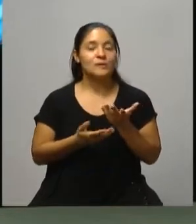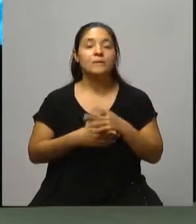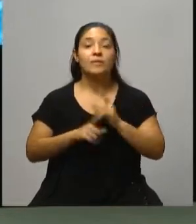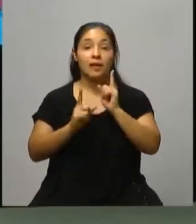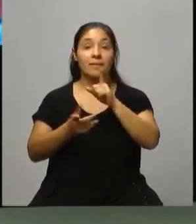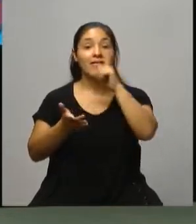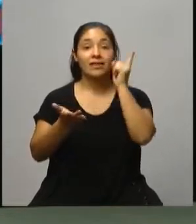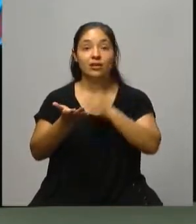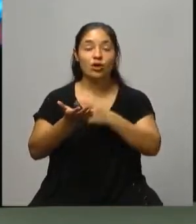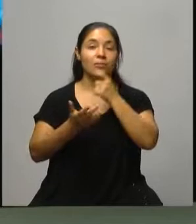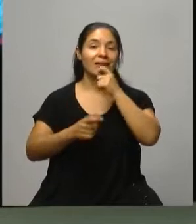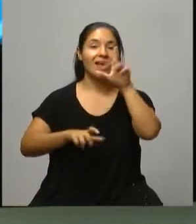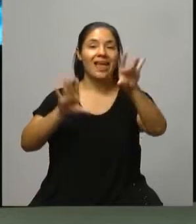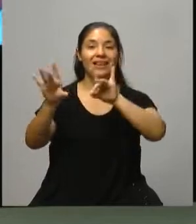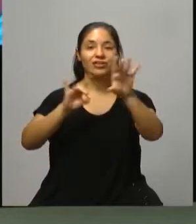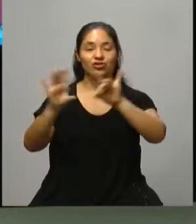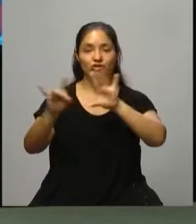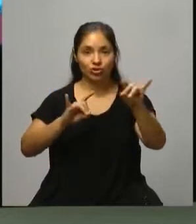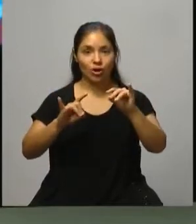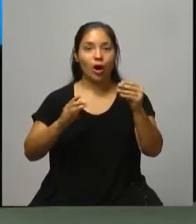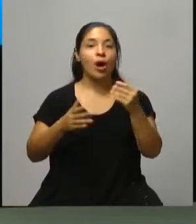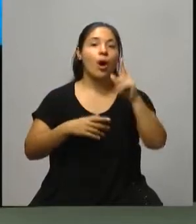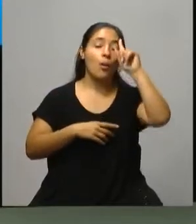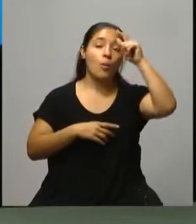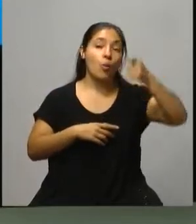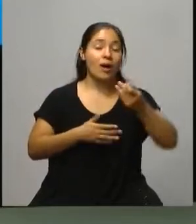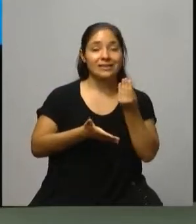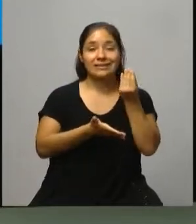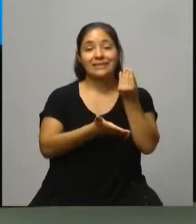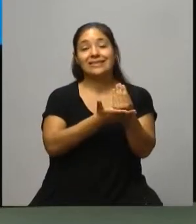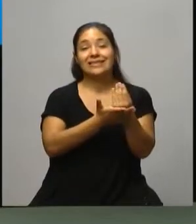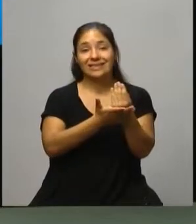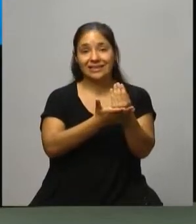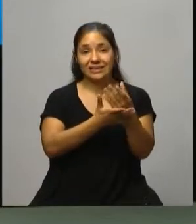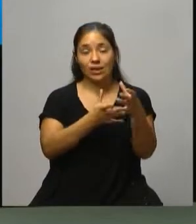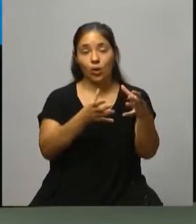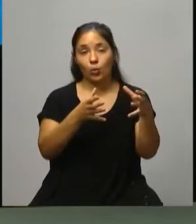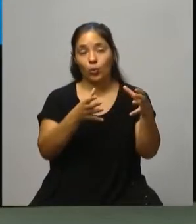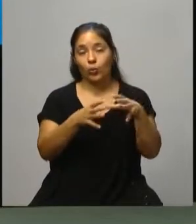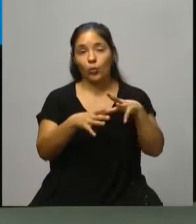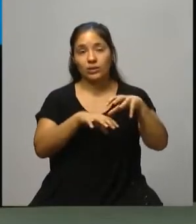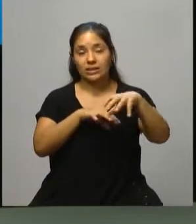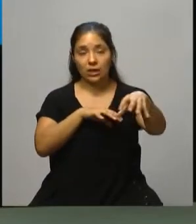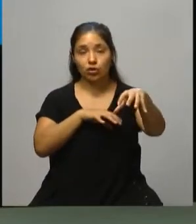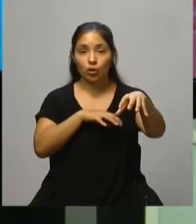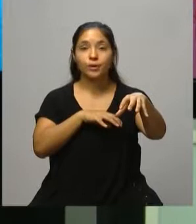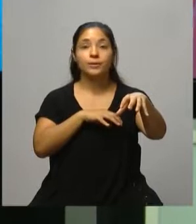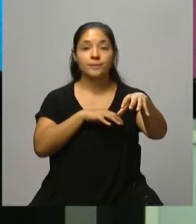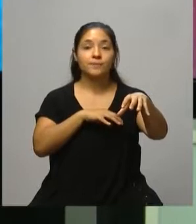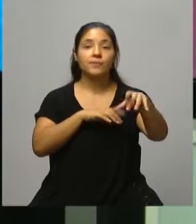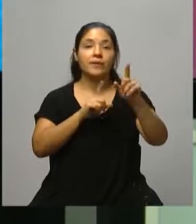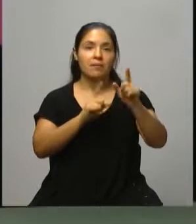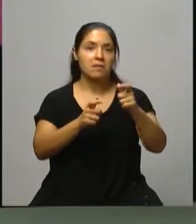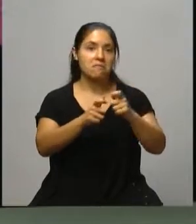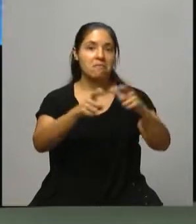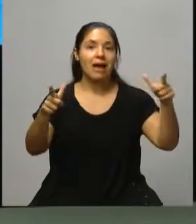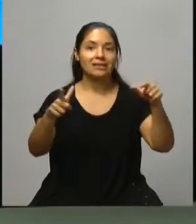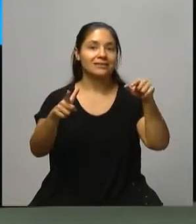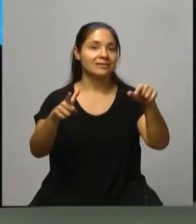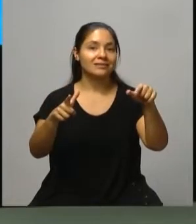gobernador a una empresa privada sobre el uso de unos terrenos que eran federales, pero que se le había cedido a la provincia. También